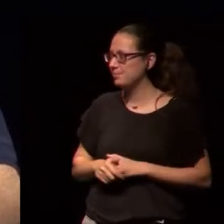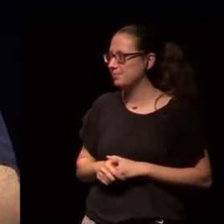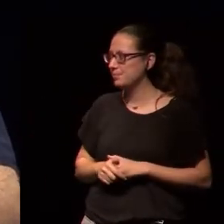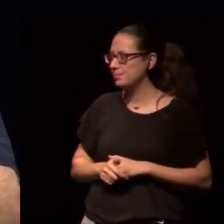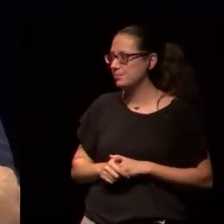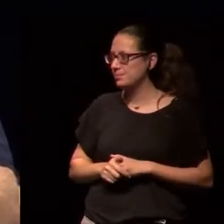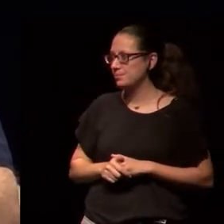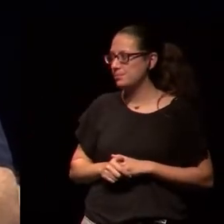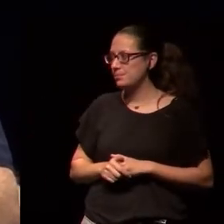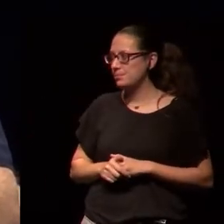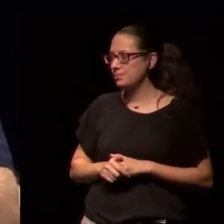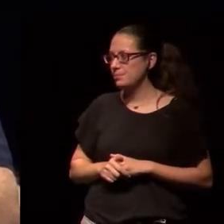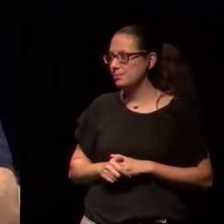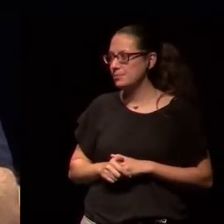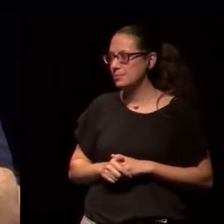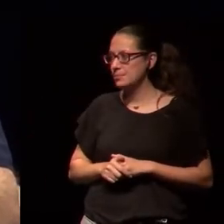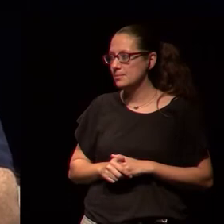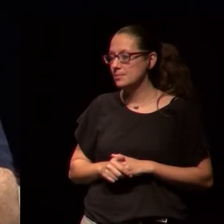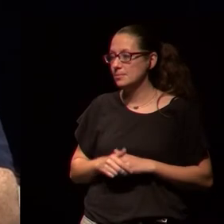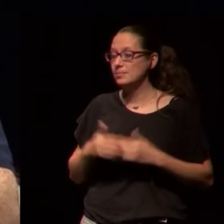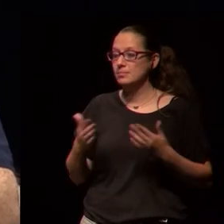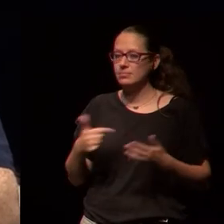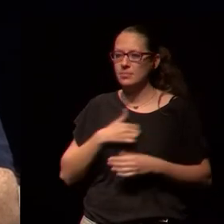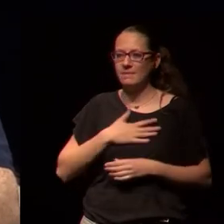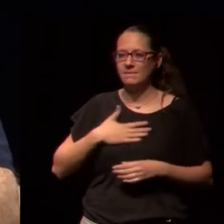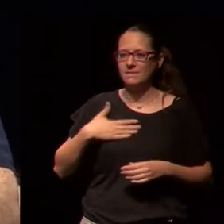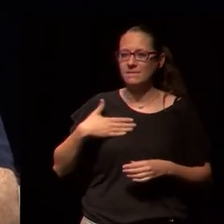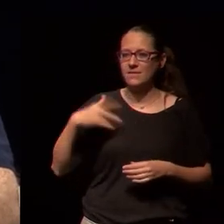Pero al así hacerlo, quiero también hablar